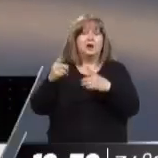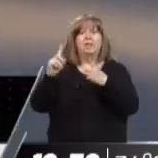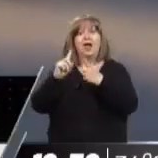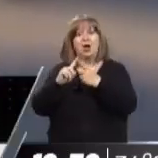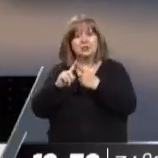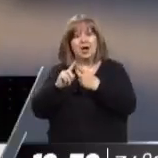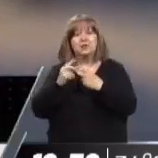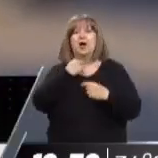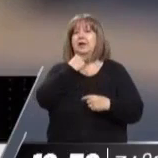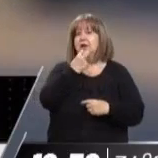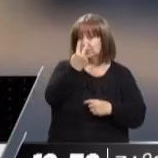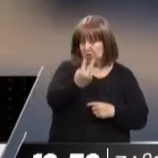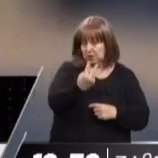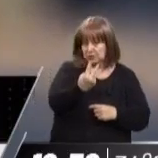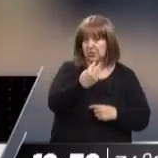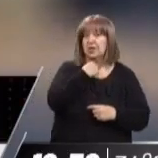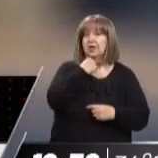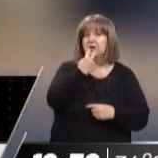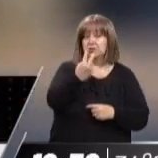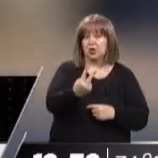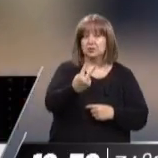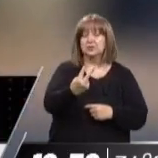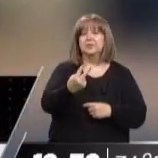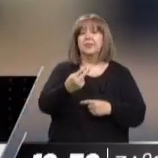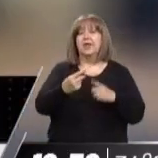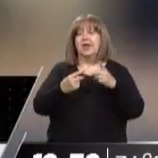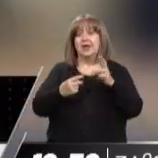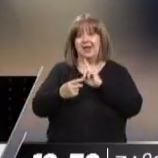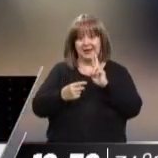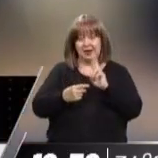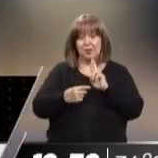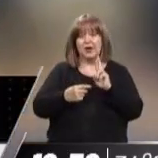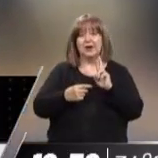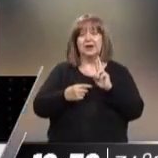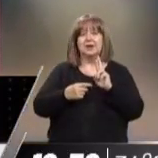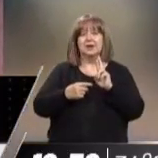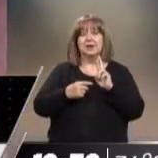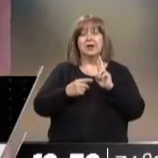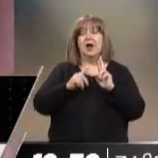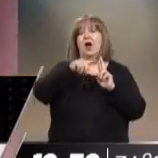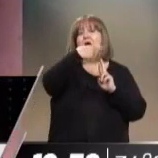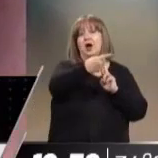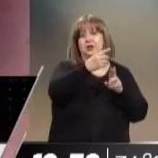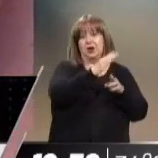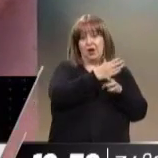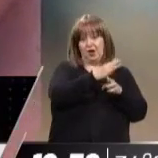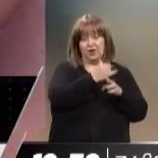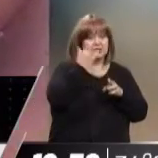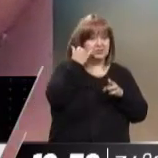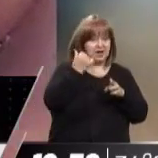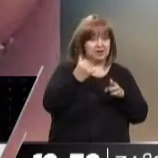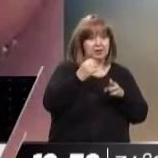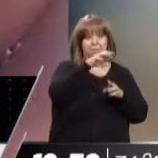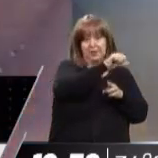contacto, tenían dos hijos. Ella estaba, todo indicaría que ella estaba saliendo con otra persona, y eso